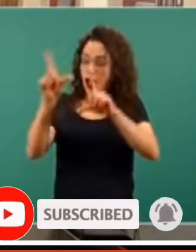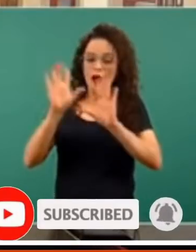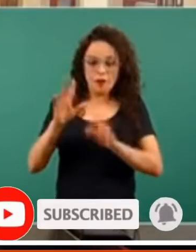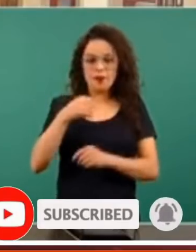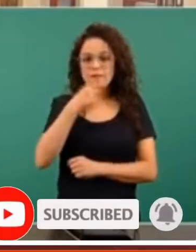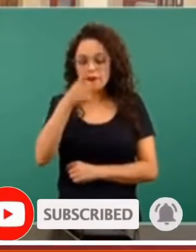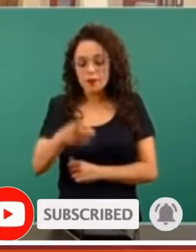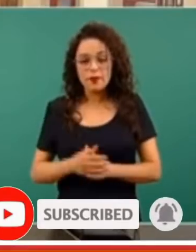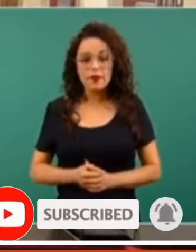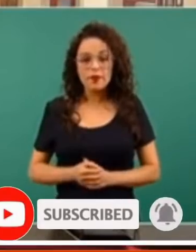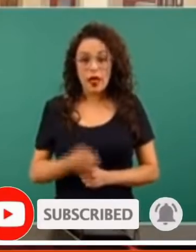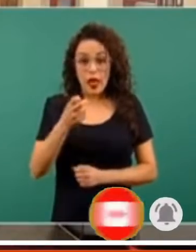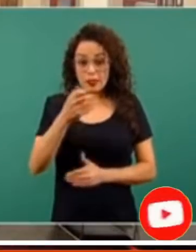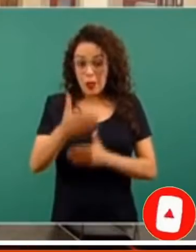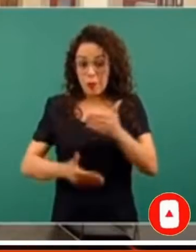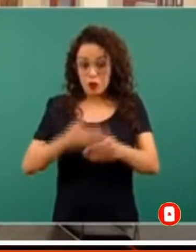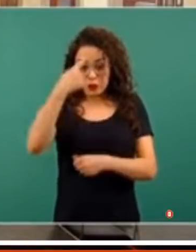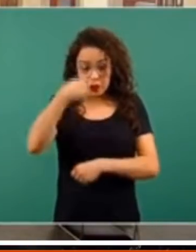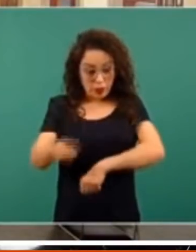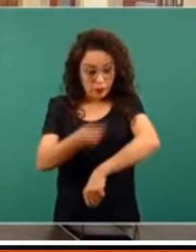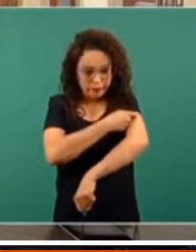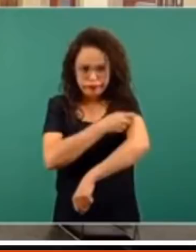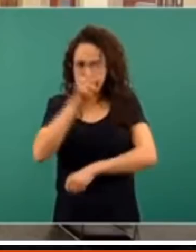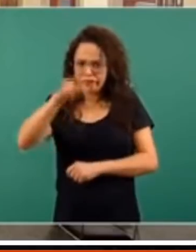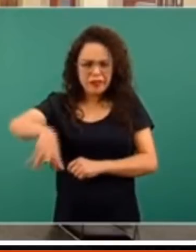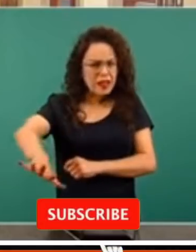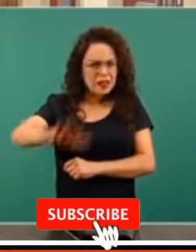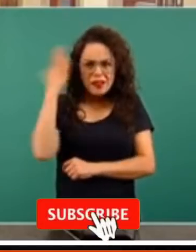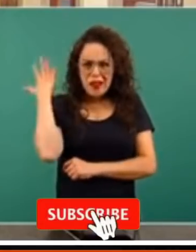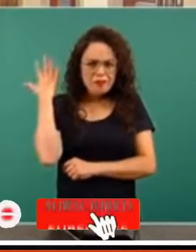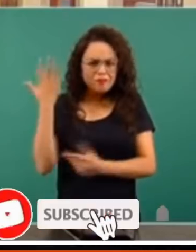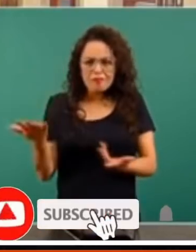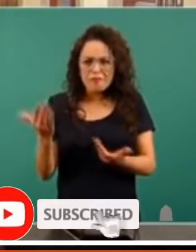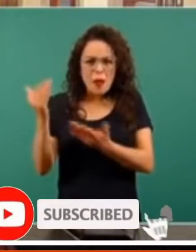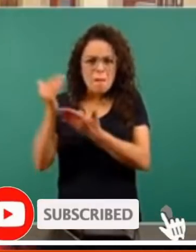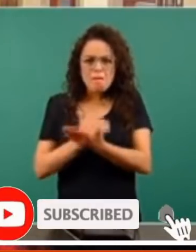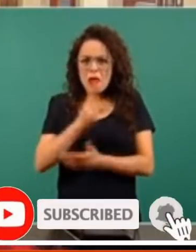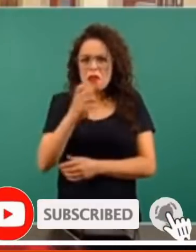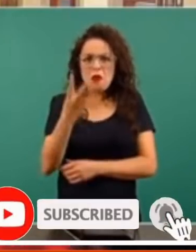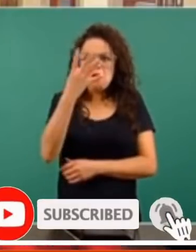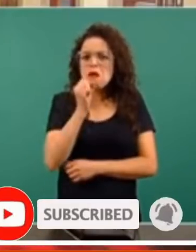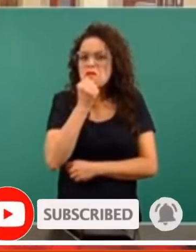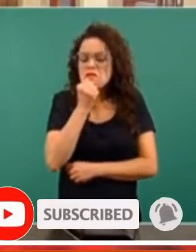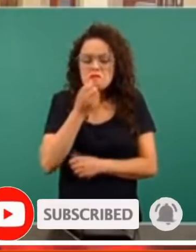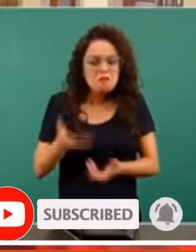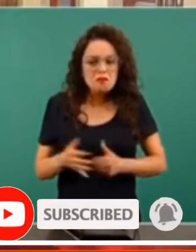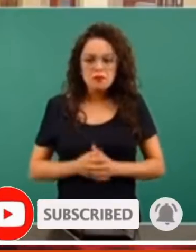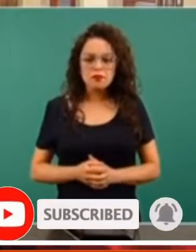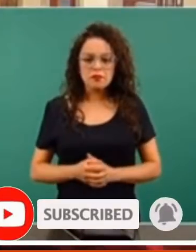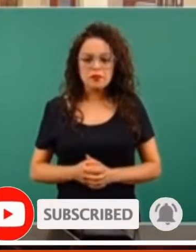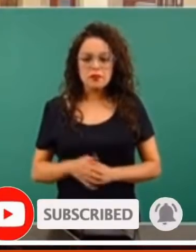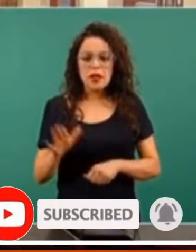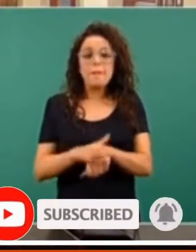que el proceso mismo de la aplicación es muy rápido, es sumamente rápido, menos de 4 segundos posiblemente, porque